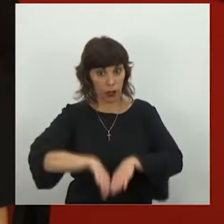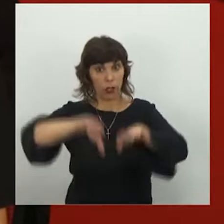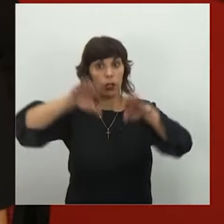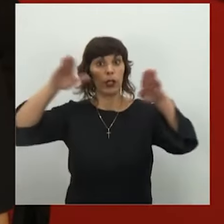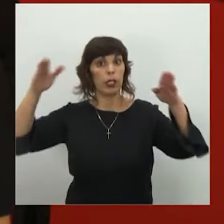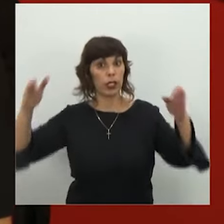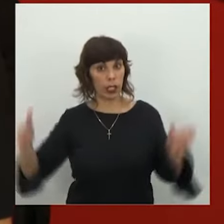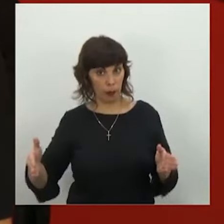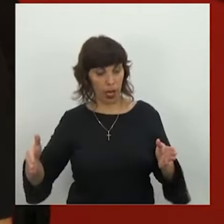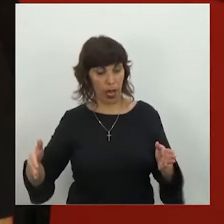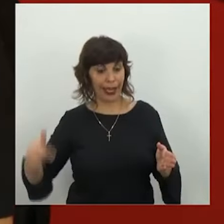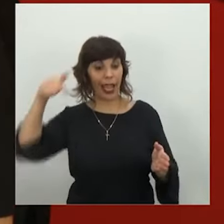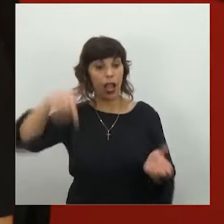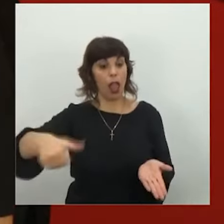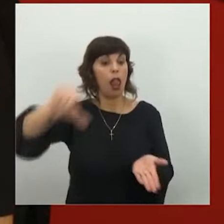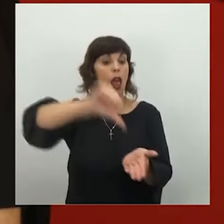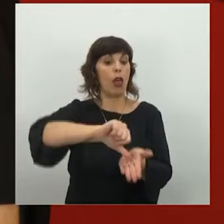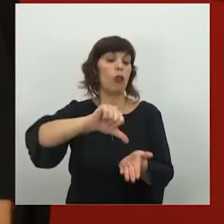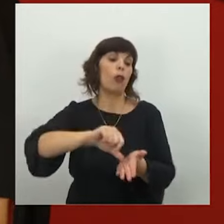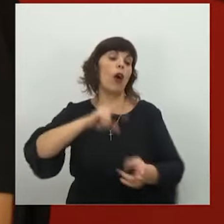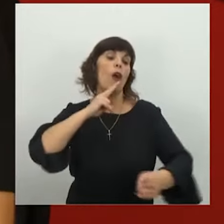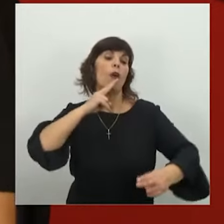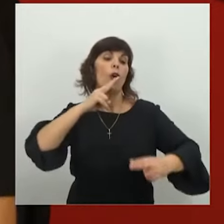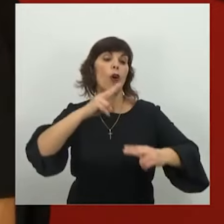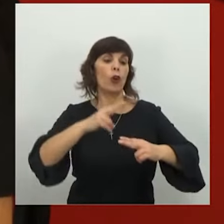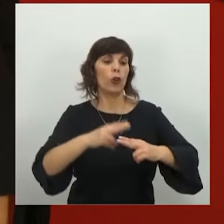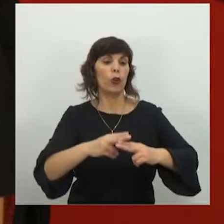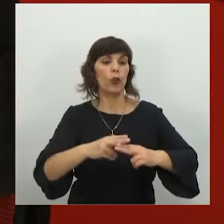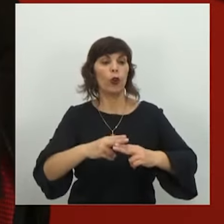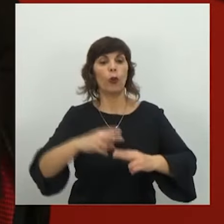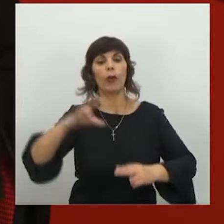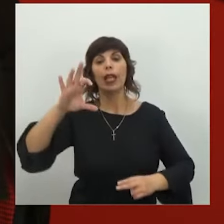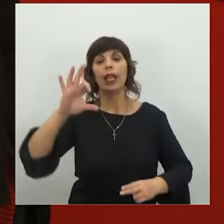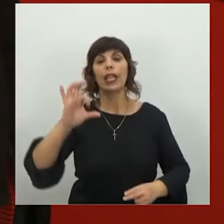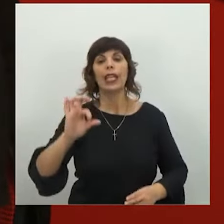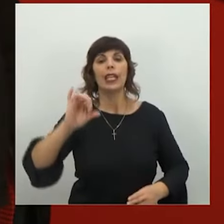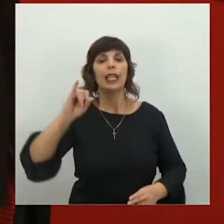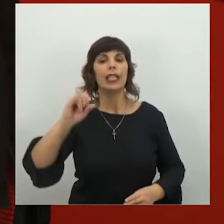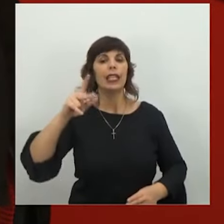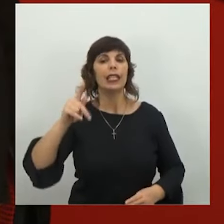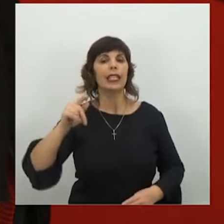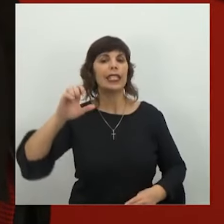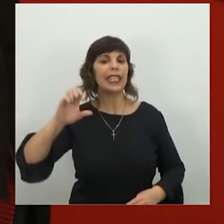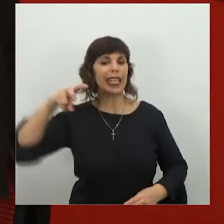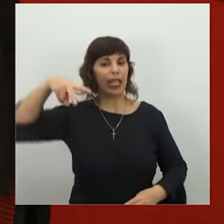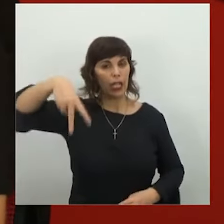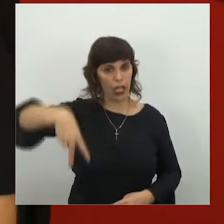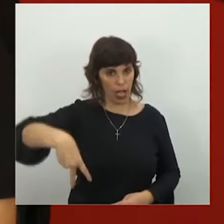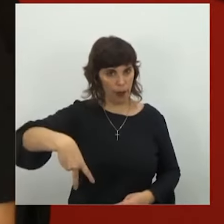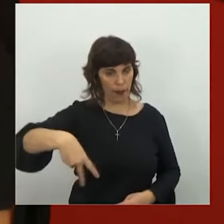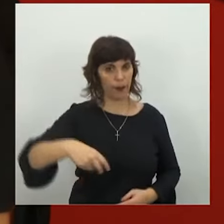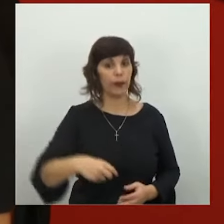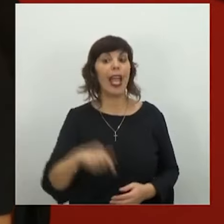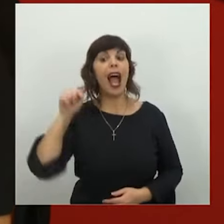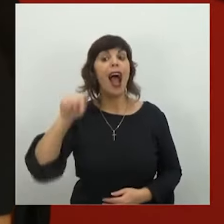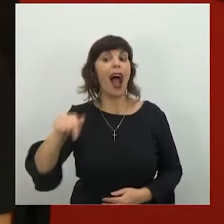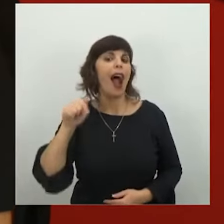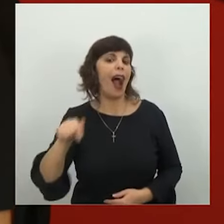ciudad llamada Shichar, junto a la heredad de Jacob, le dio a su hijo José.